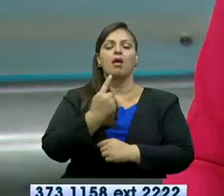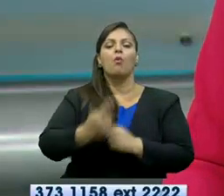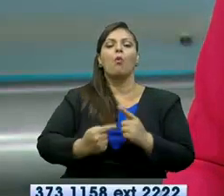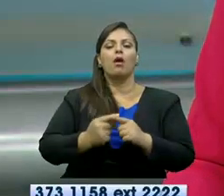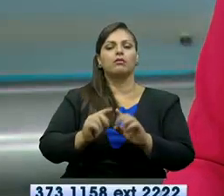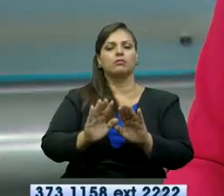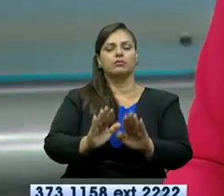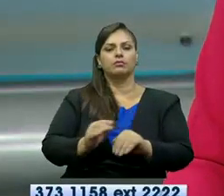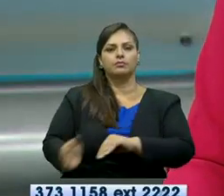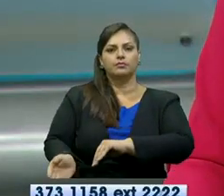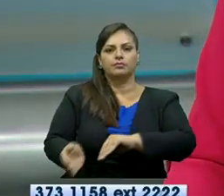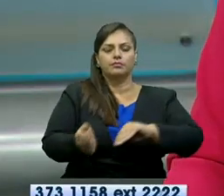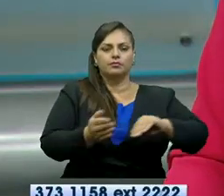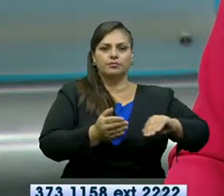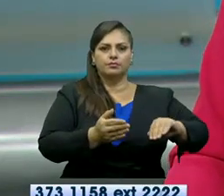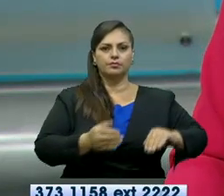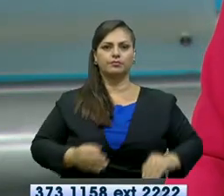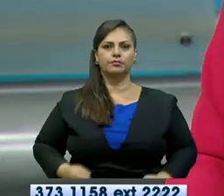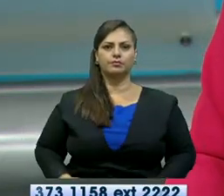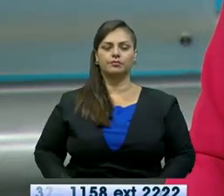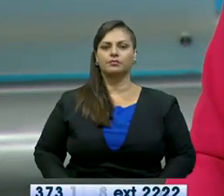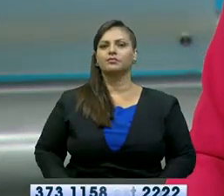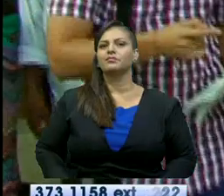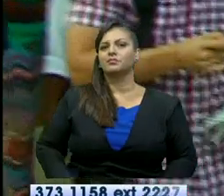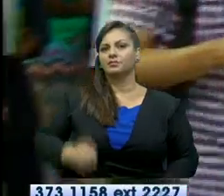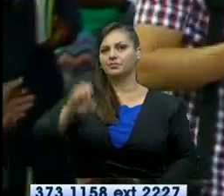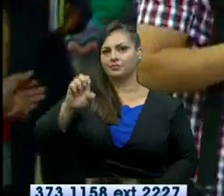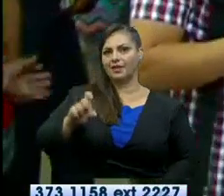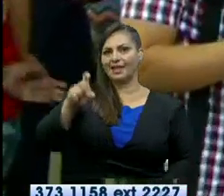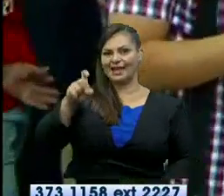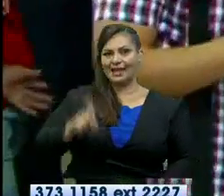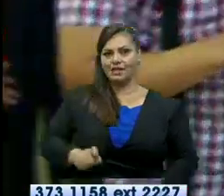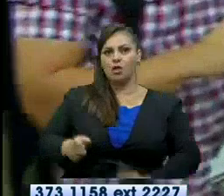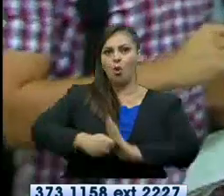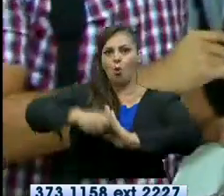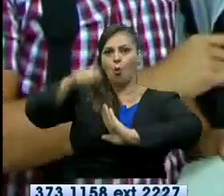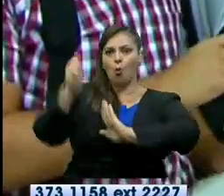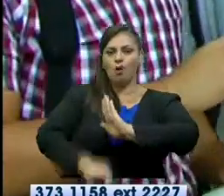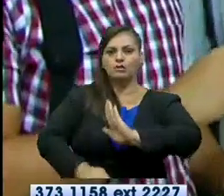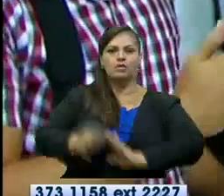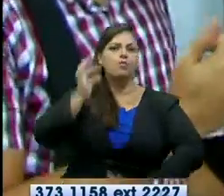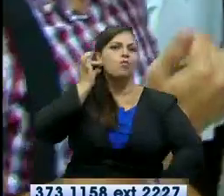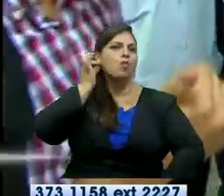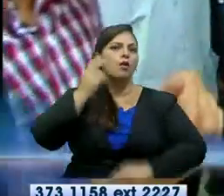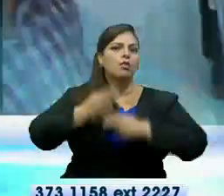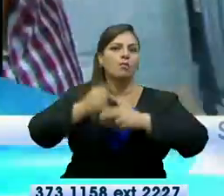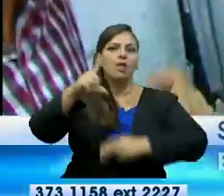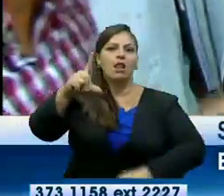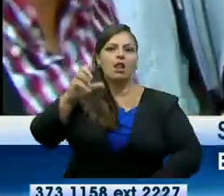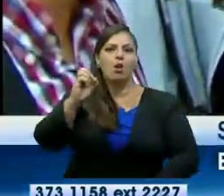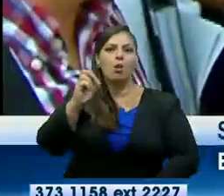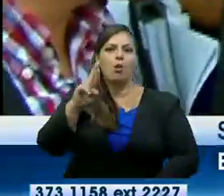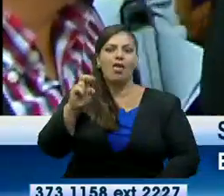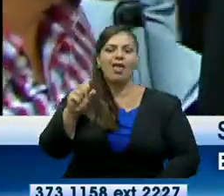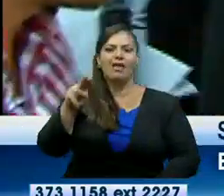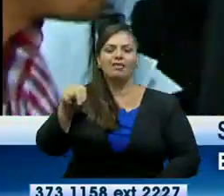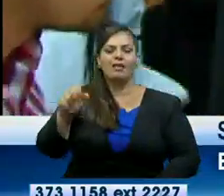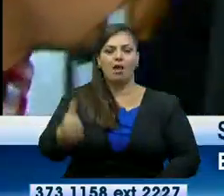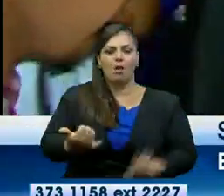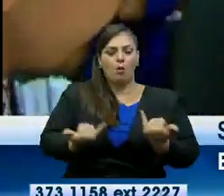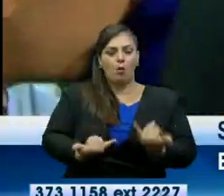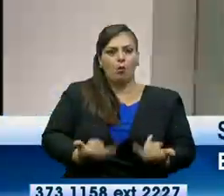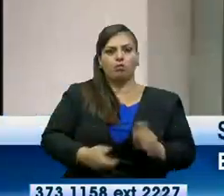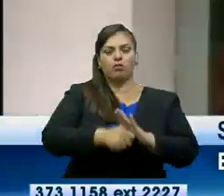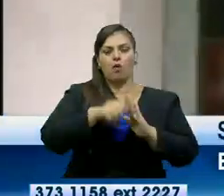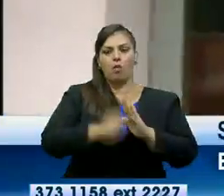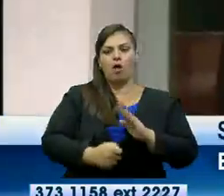Quedó postergada la audiencia de juzgamiento de la ex jueza Lorena C. La diligencia prevista en la sala 4 de la Unidad Judicial Penal